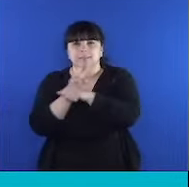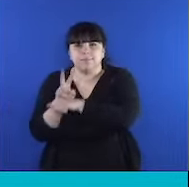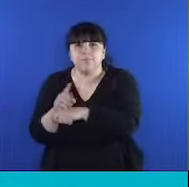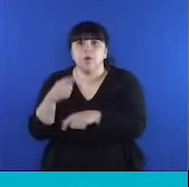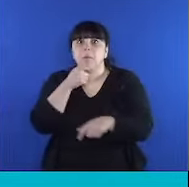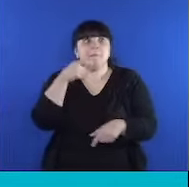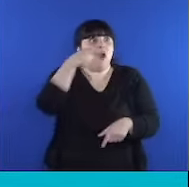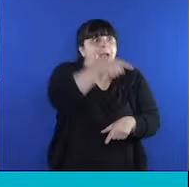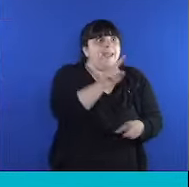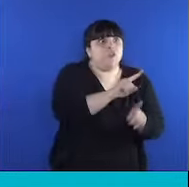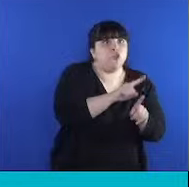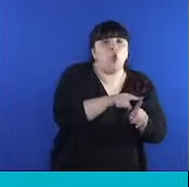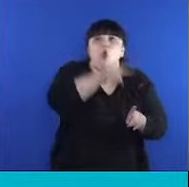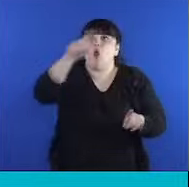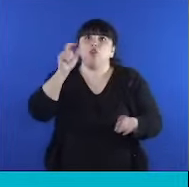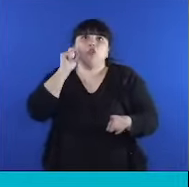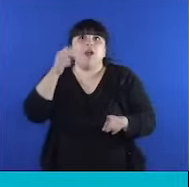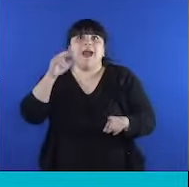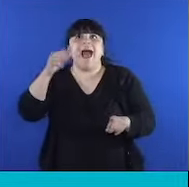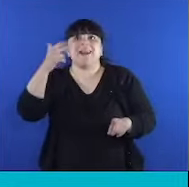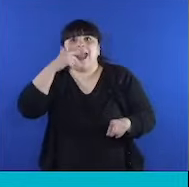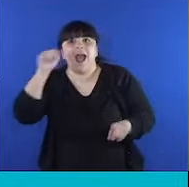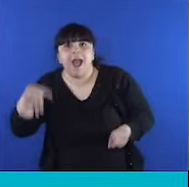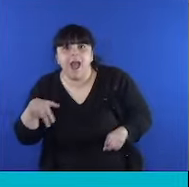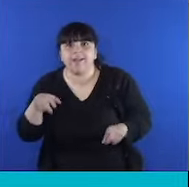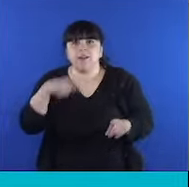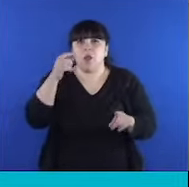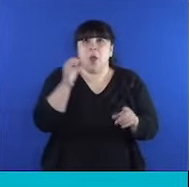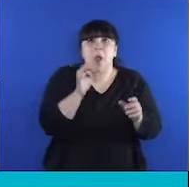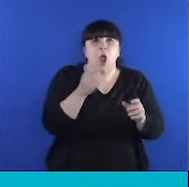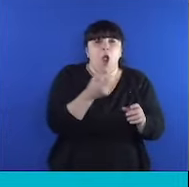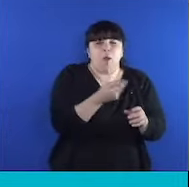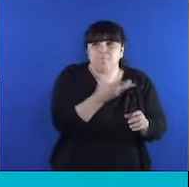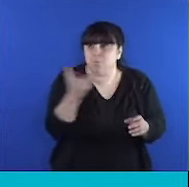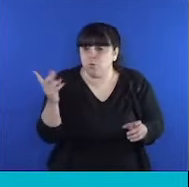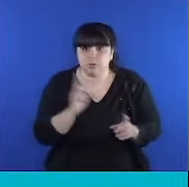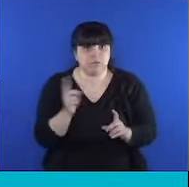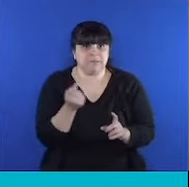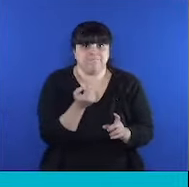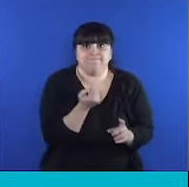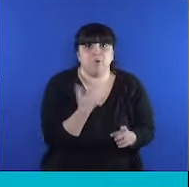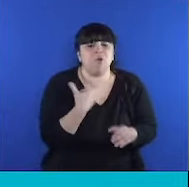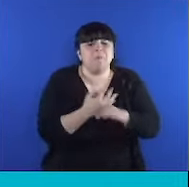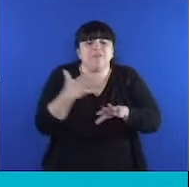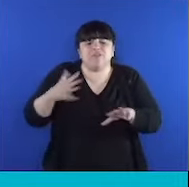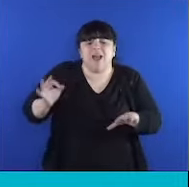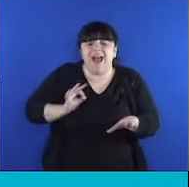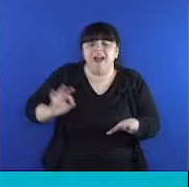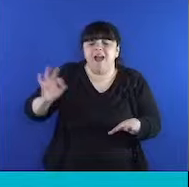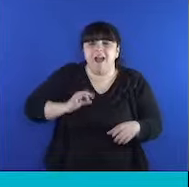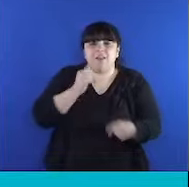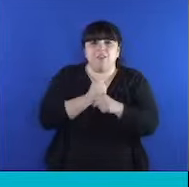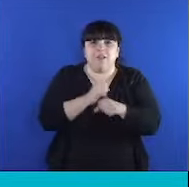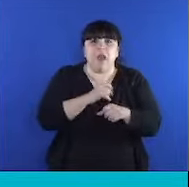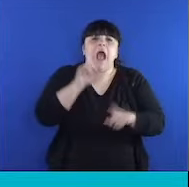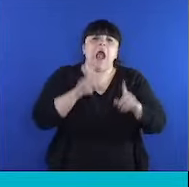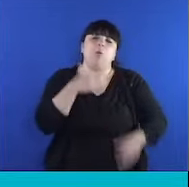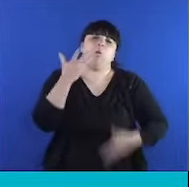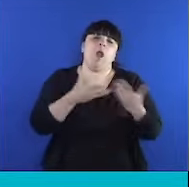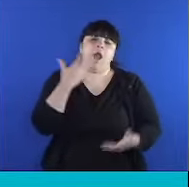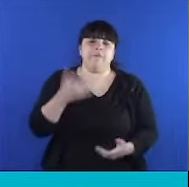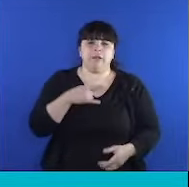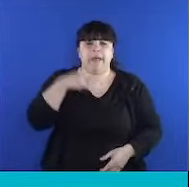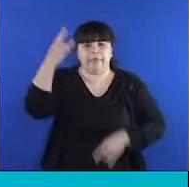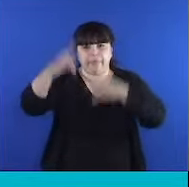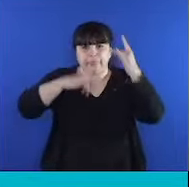se atiende ahí, se atiende en el Garrahan y muy pocos lugares más, son profesionales de muchos años. Hemos escuchado también decir pavadas como que